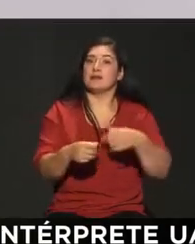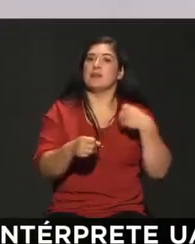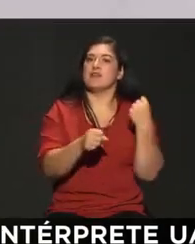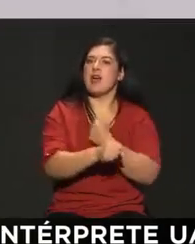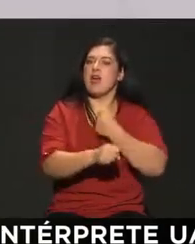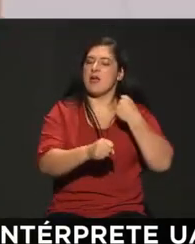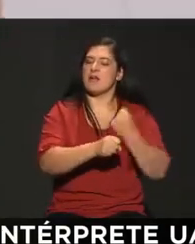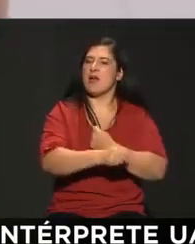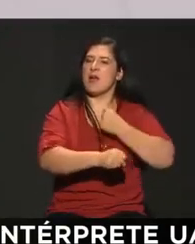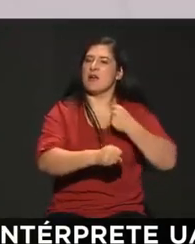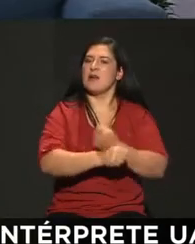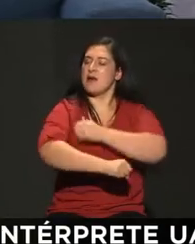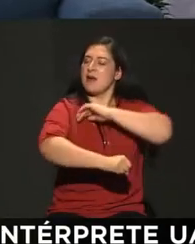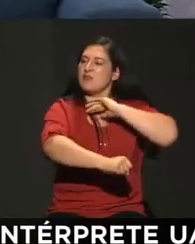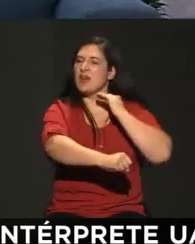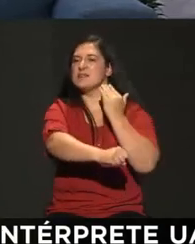La fuerza.